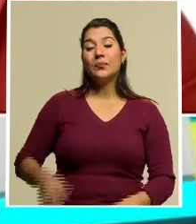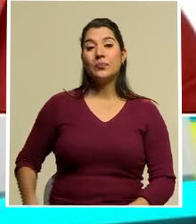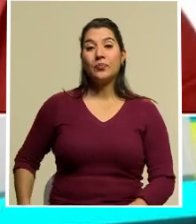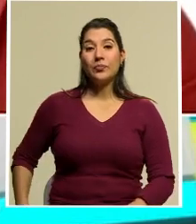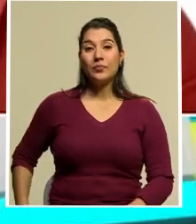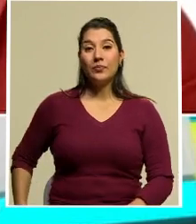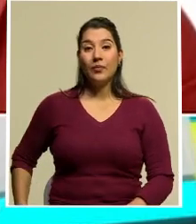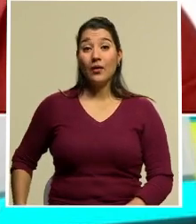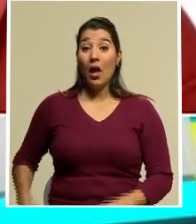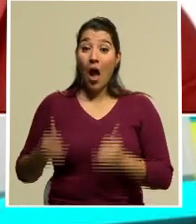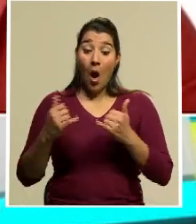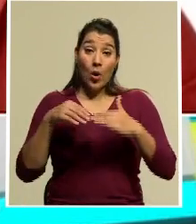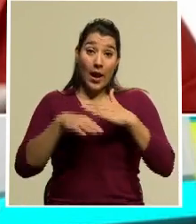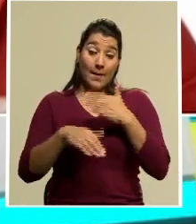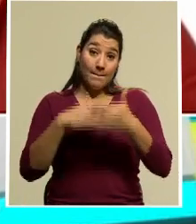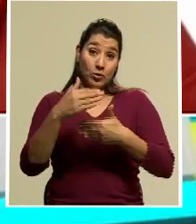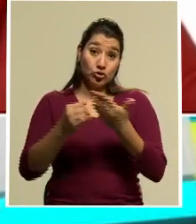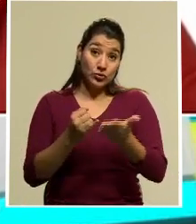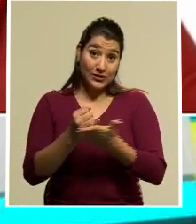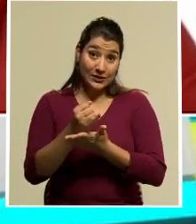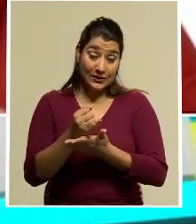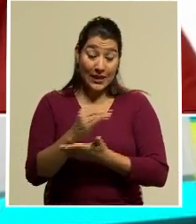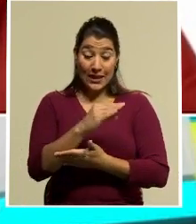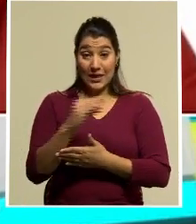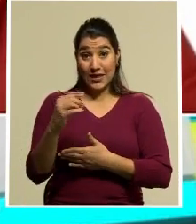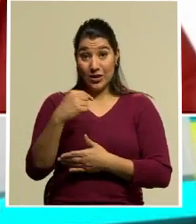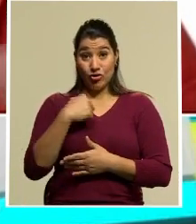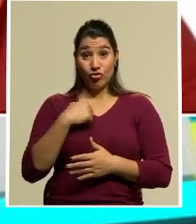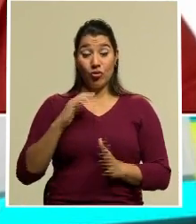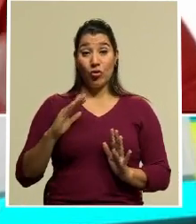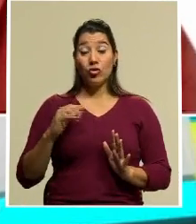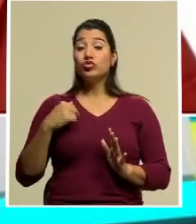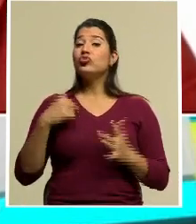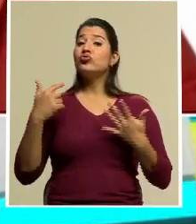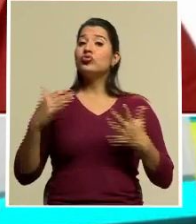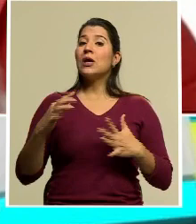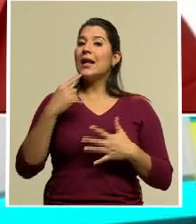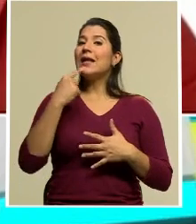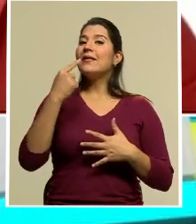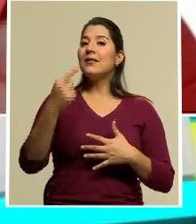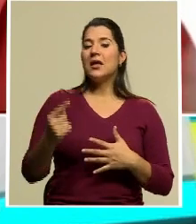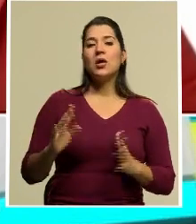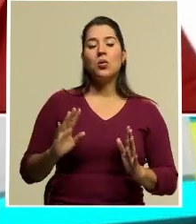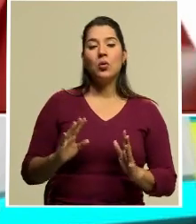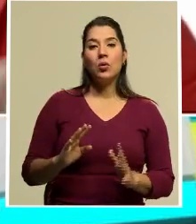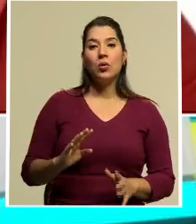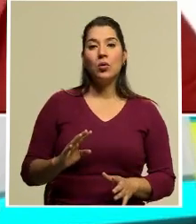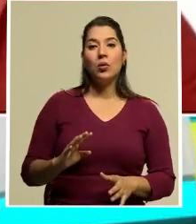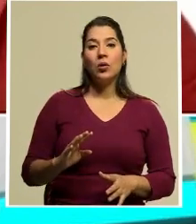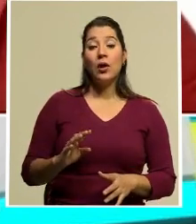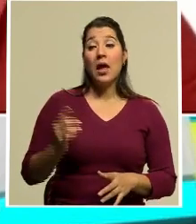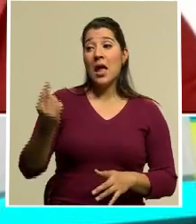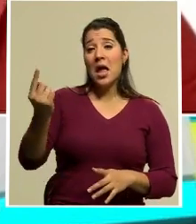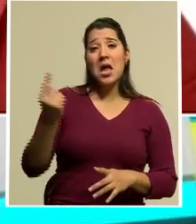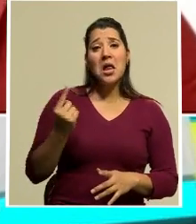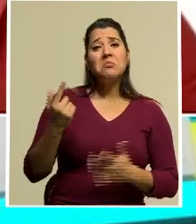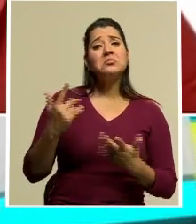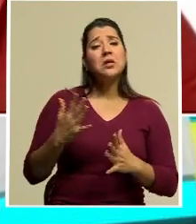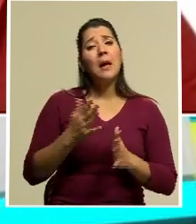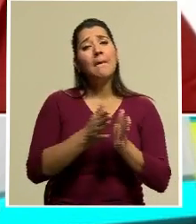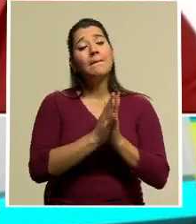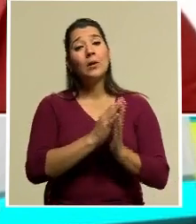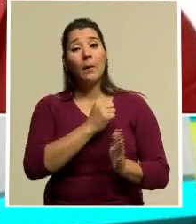en línea de investigación. Y en lo que a mí toca, pues ya le digo, yo recibí las